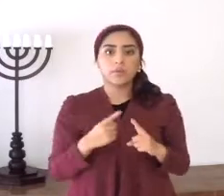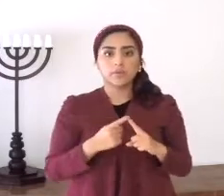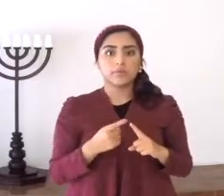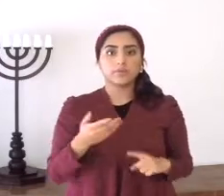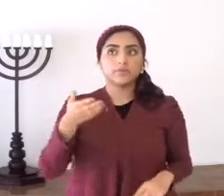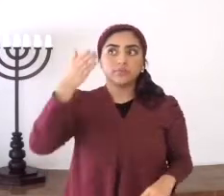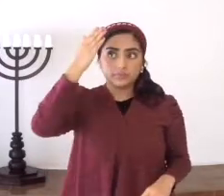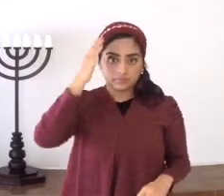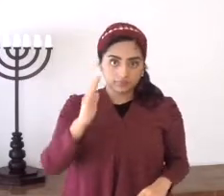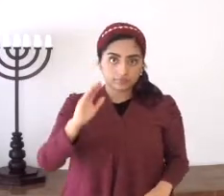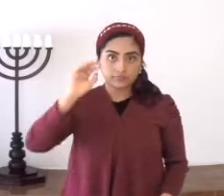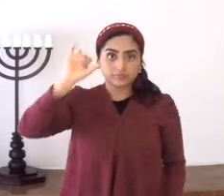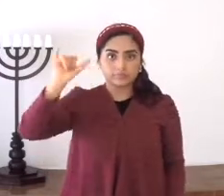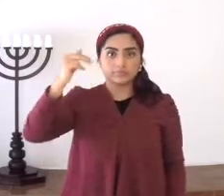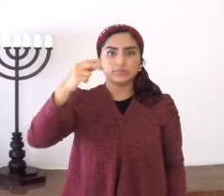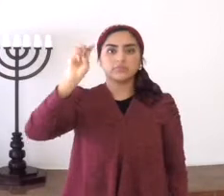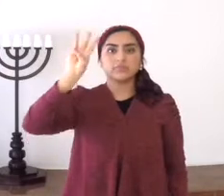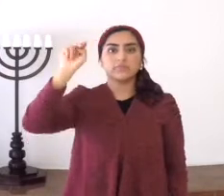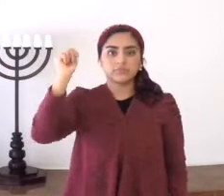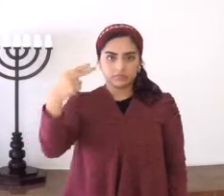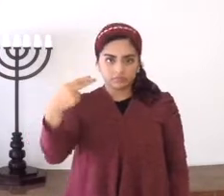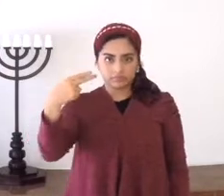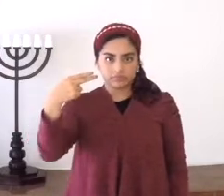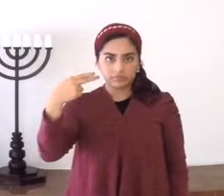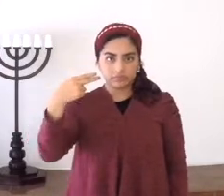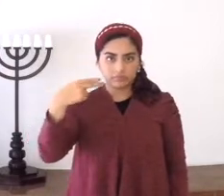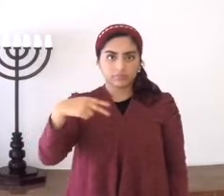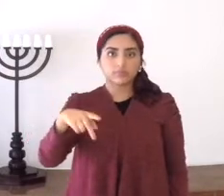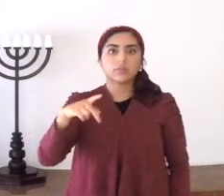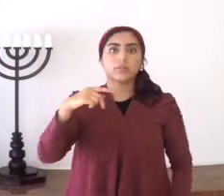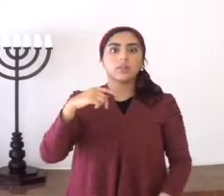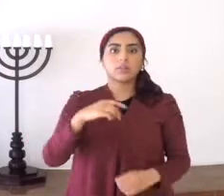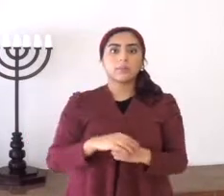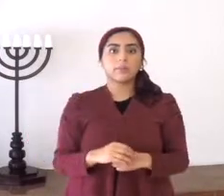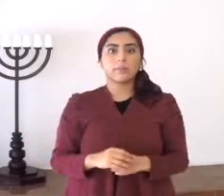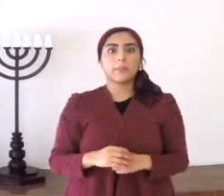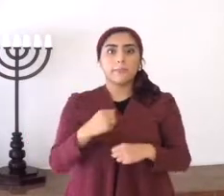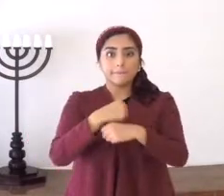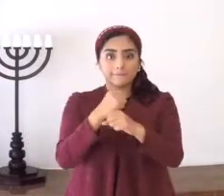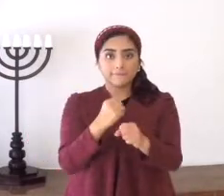1, cuando Elohim, Yahweh,